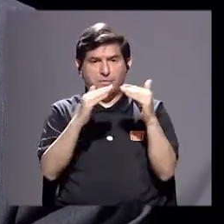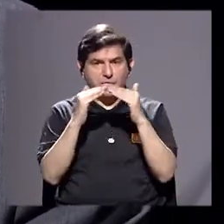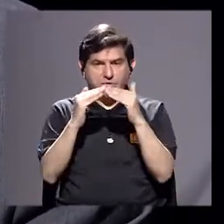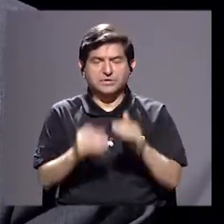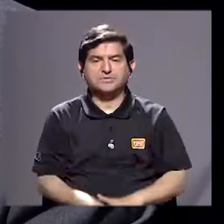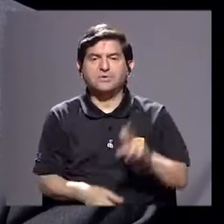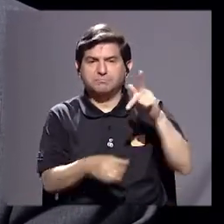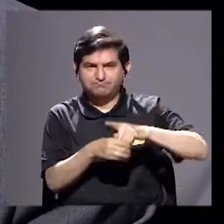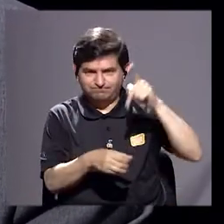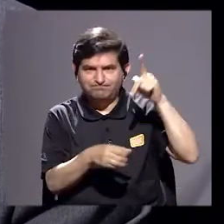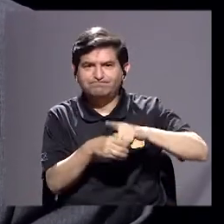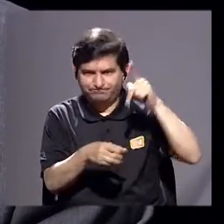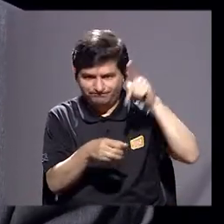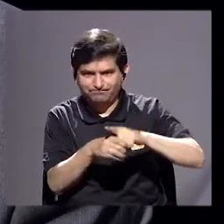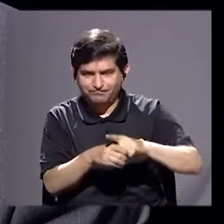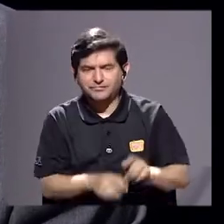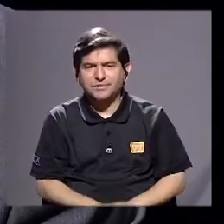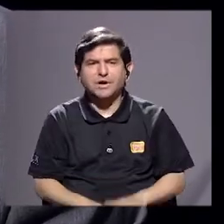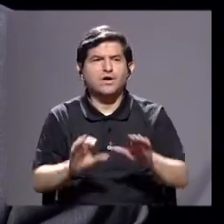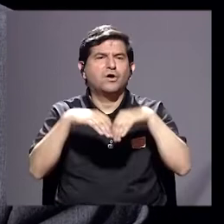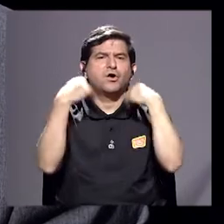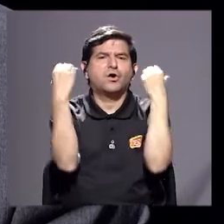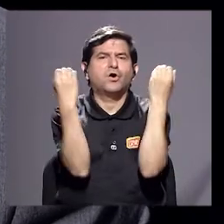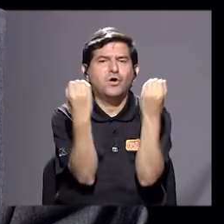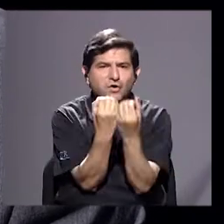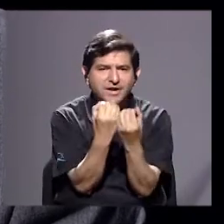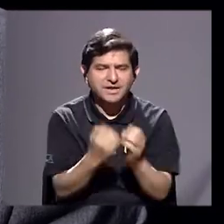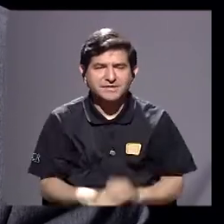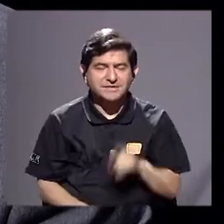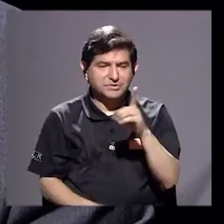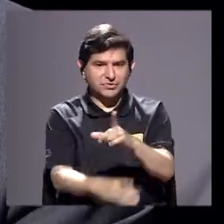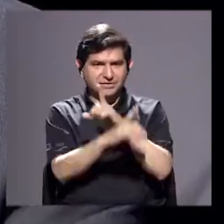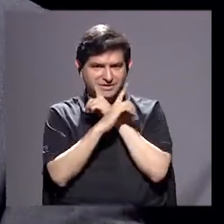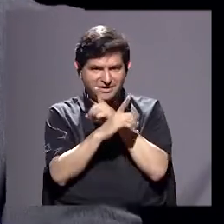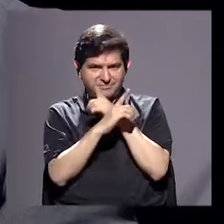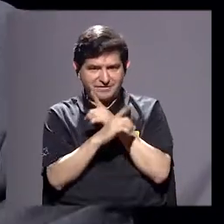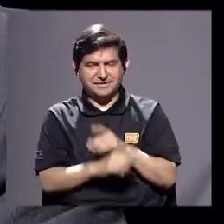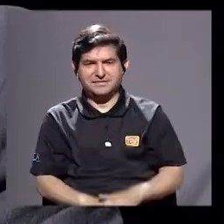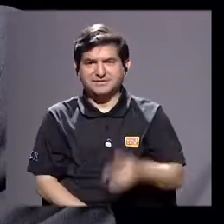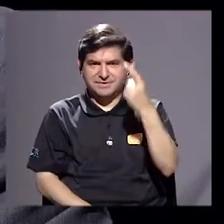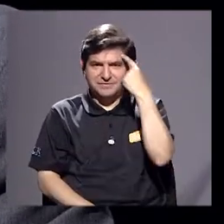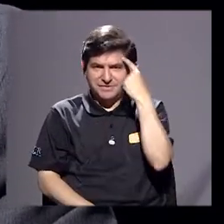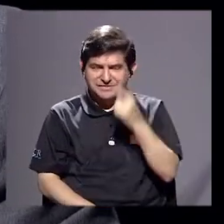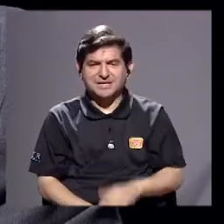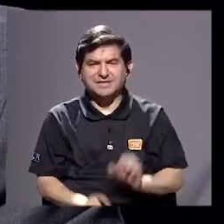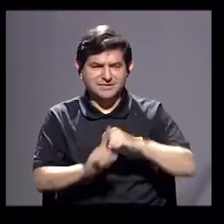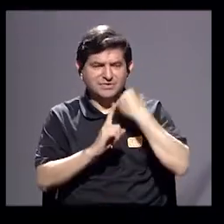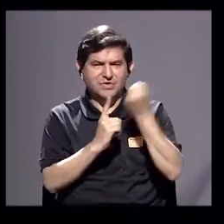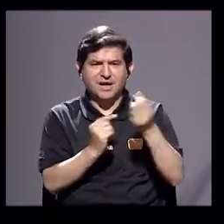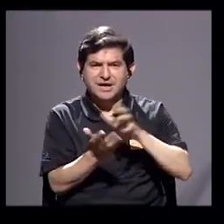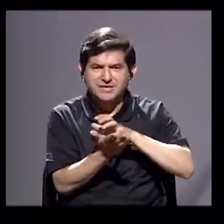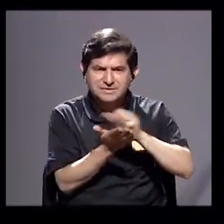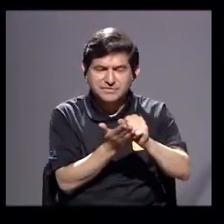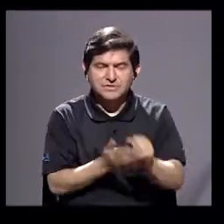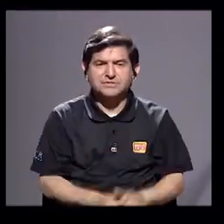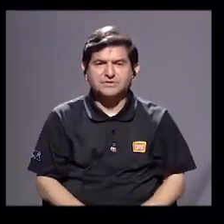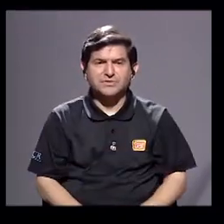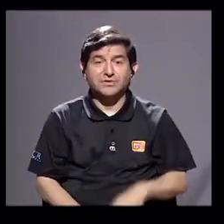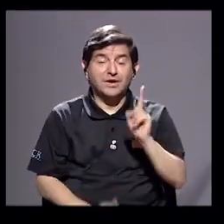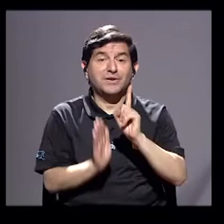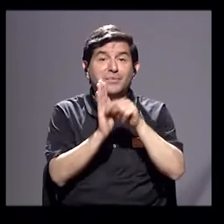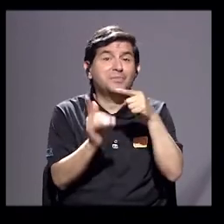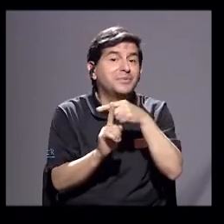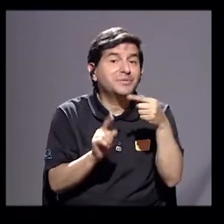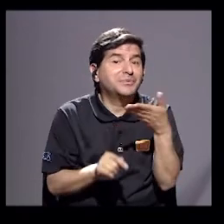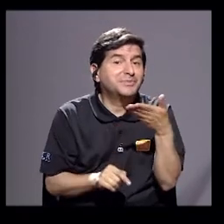participación de las organizaciones en esa defensa frente a los desastres y nosotros